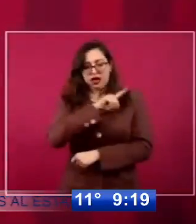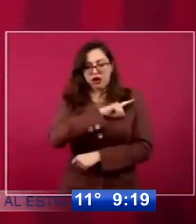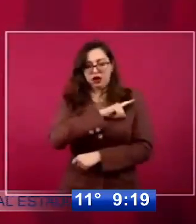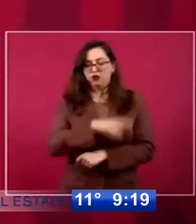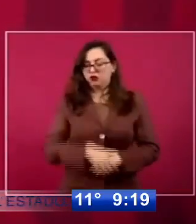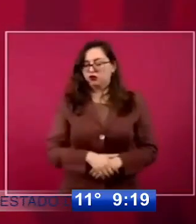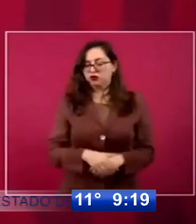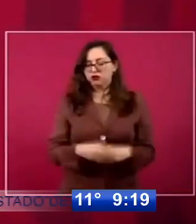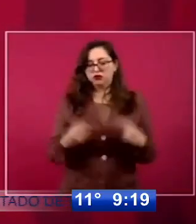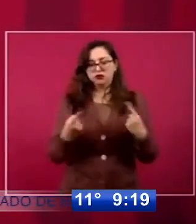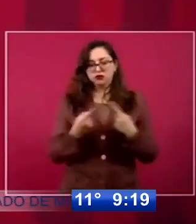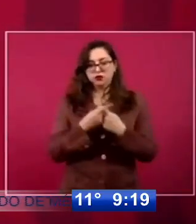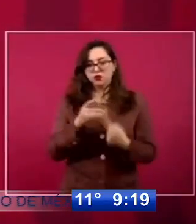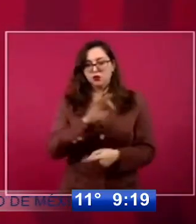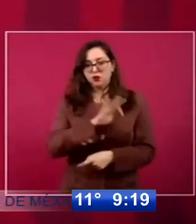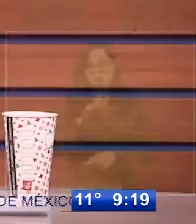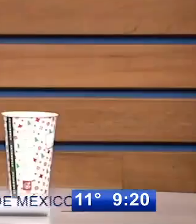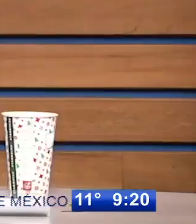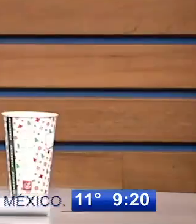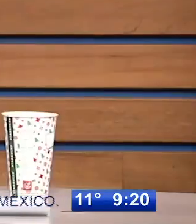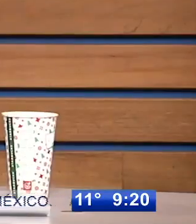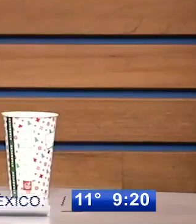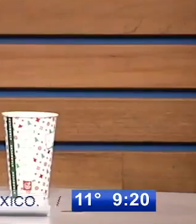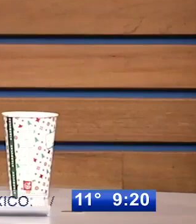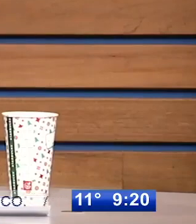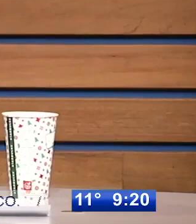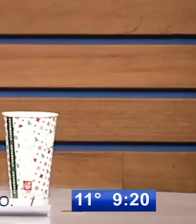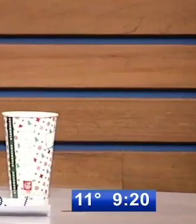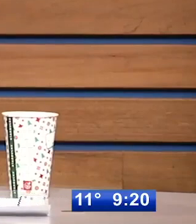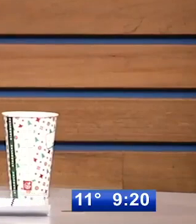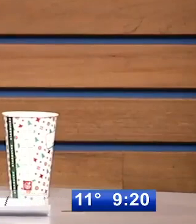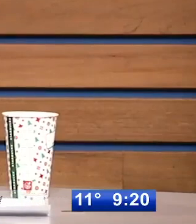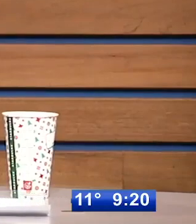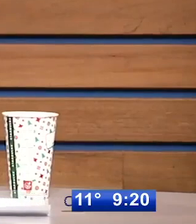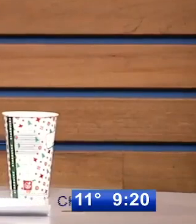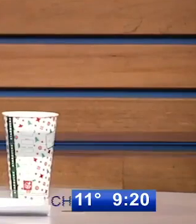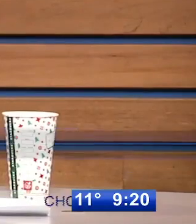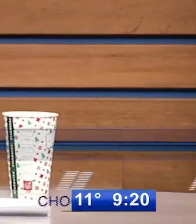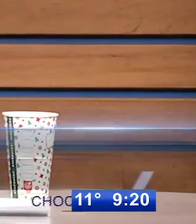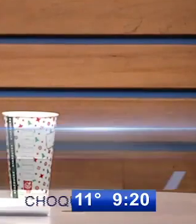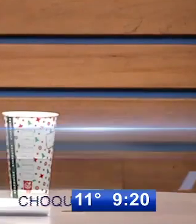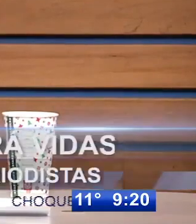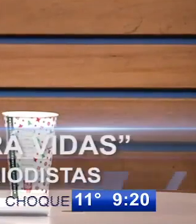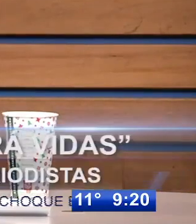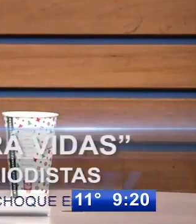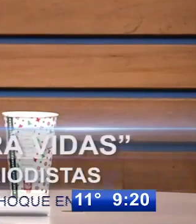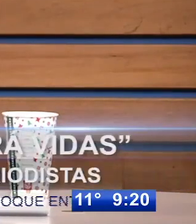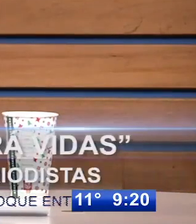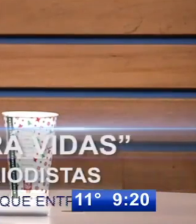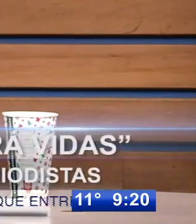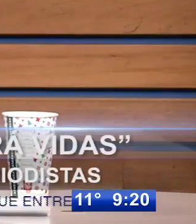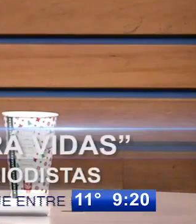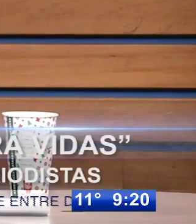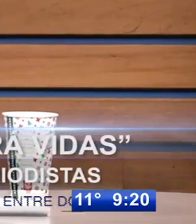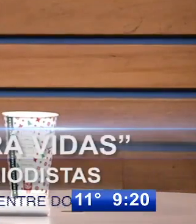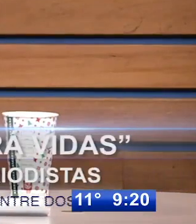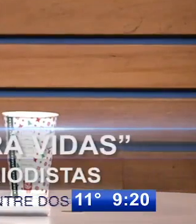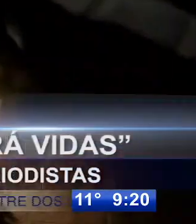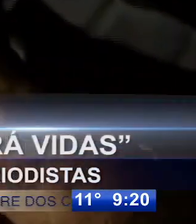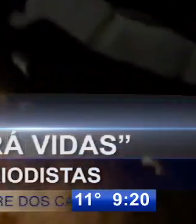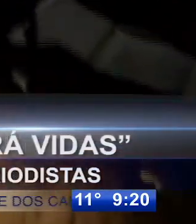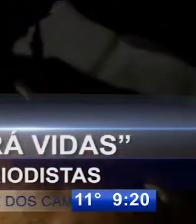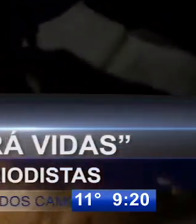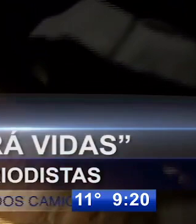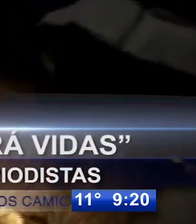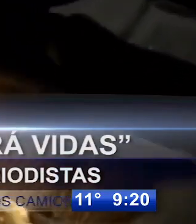a uno un tumor en el cerebro. Incluso minutos después de mostrar su solidaridad con Ciro Gómez Leiva tras el atentado contra su